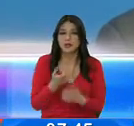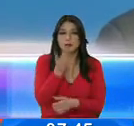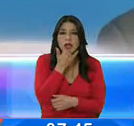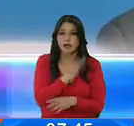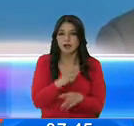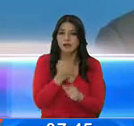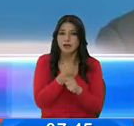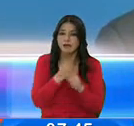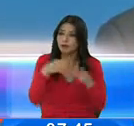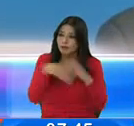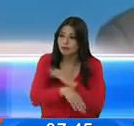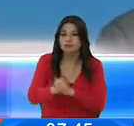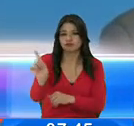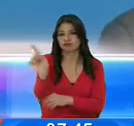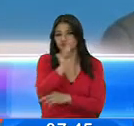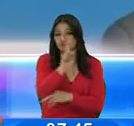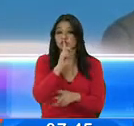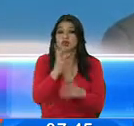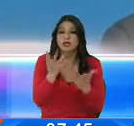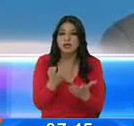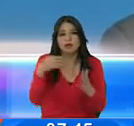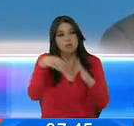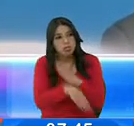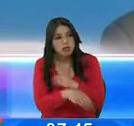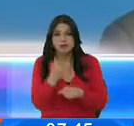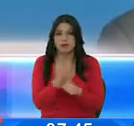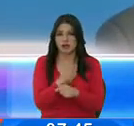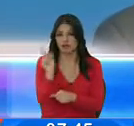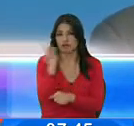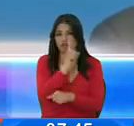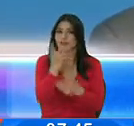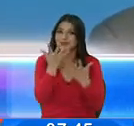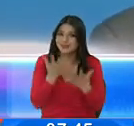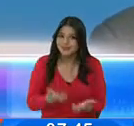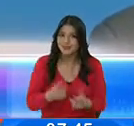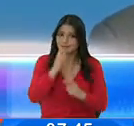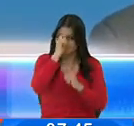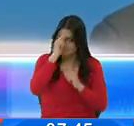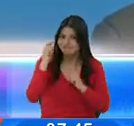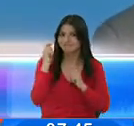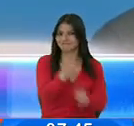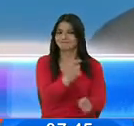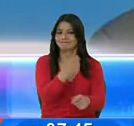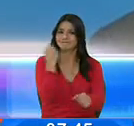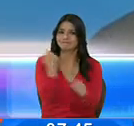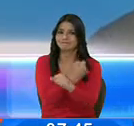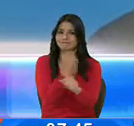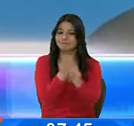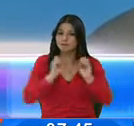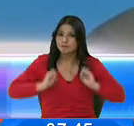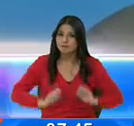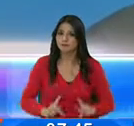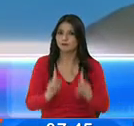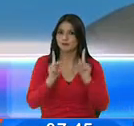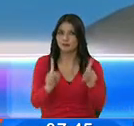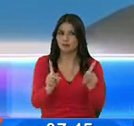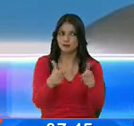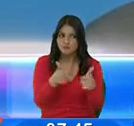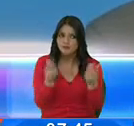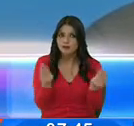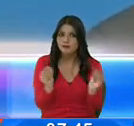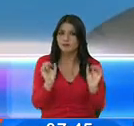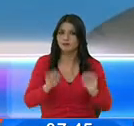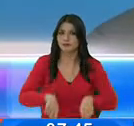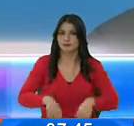repito para que se entienda bien no queremos precarizar nada lo que queremos desarrollar es que hayan oportunidades que existan posibilidades